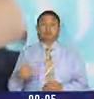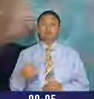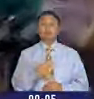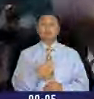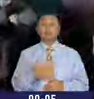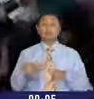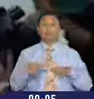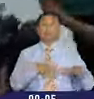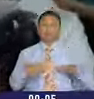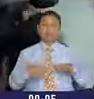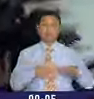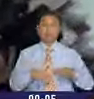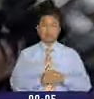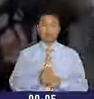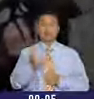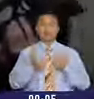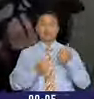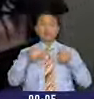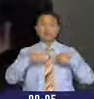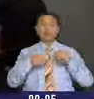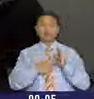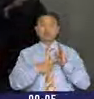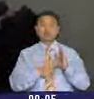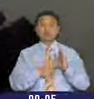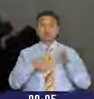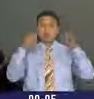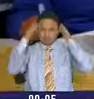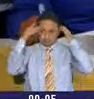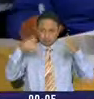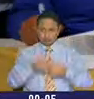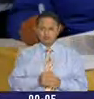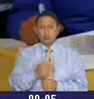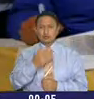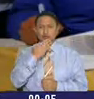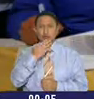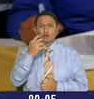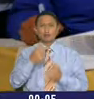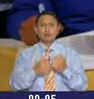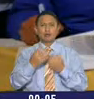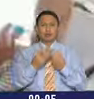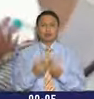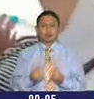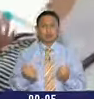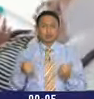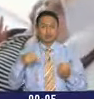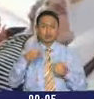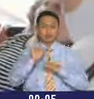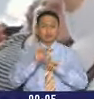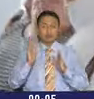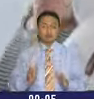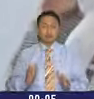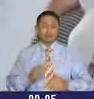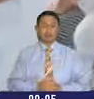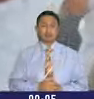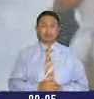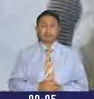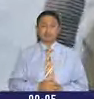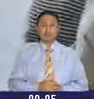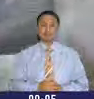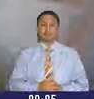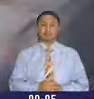actividades realizadas por los candidatos, que se enfocan en cómo resolver los problemas que afectan a los ciudadanos el día a